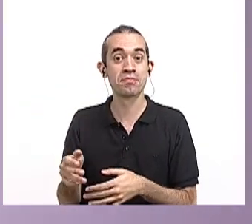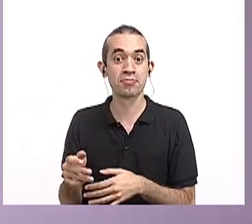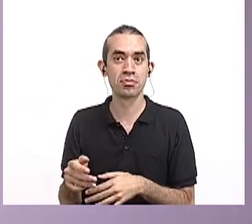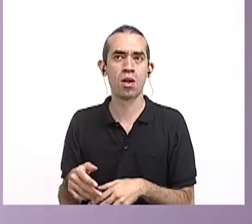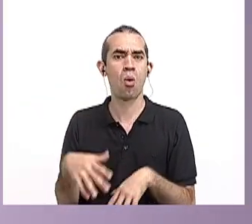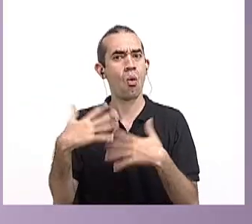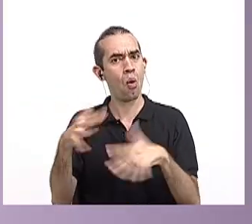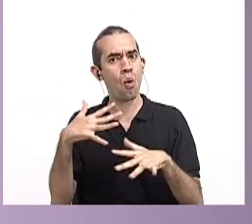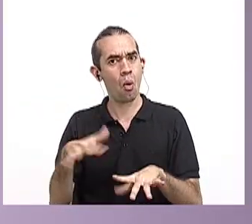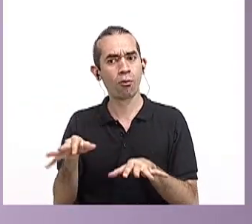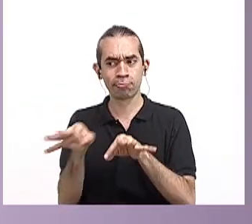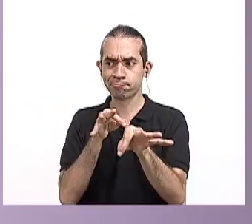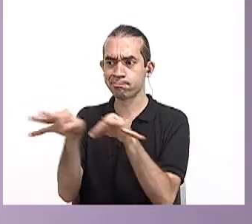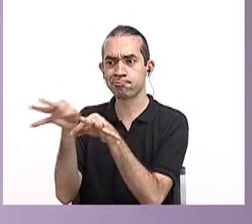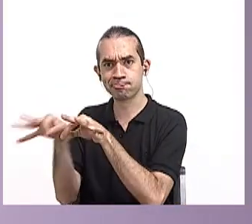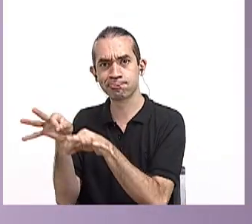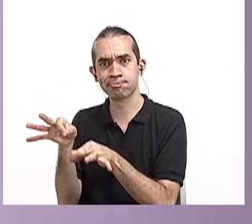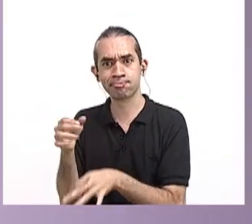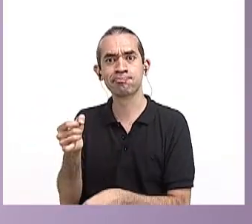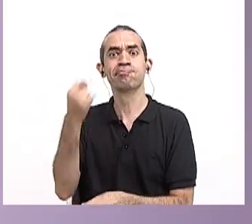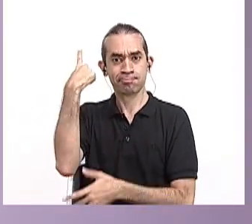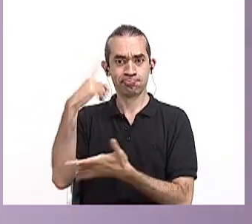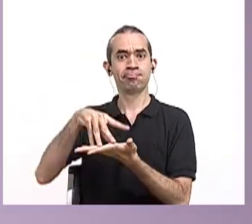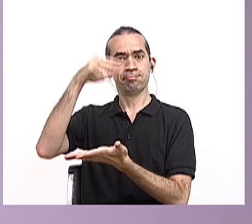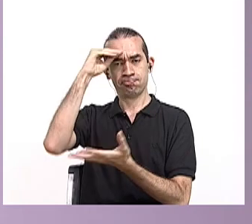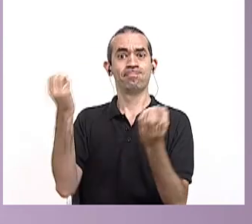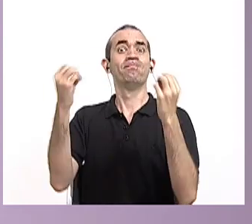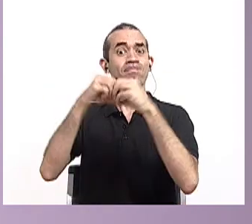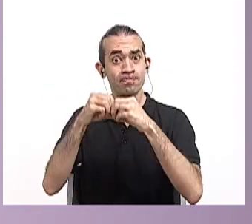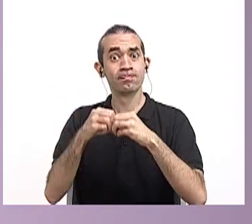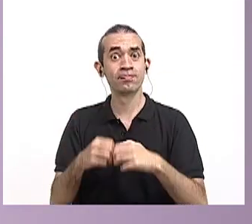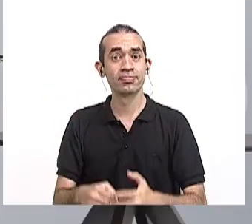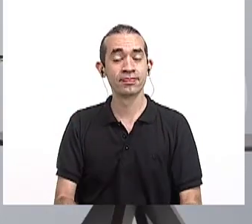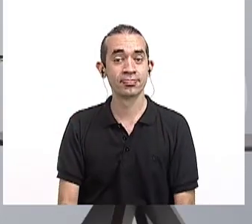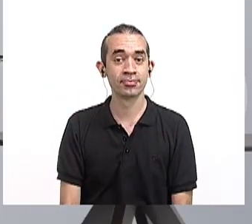sí le ayuda a uno, profe, explicarle a otros.